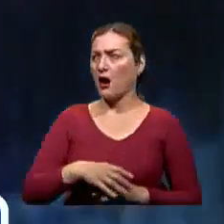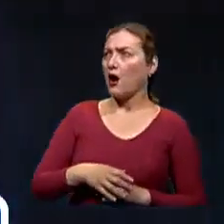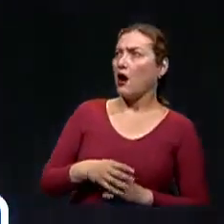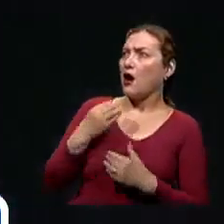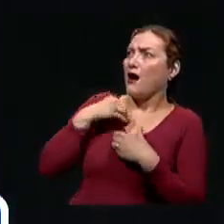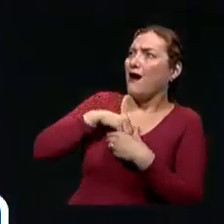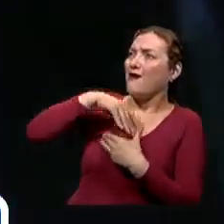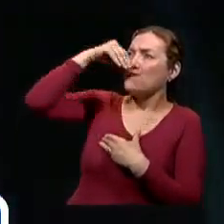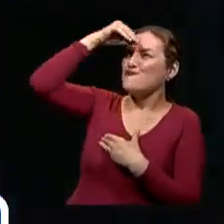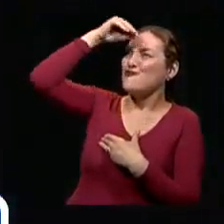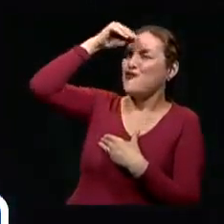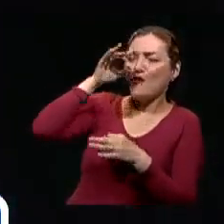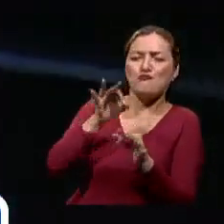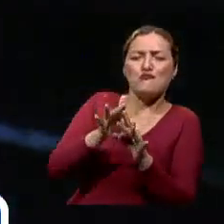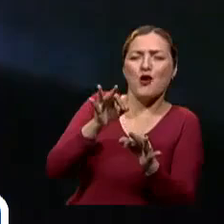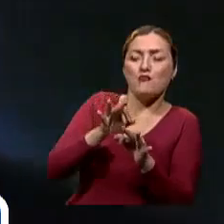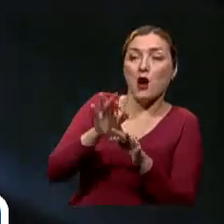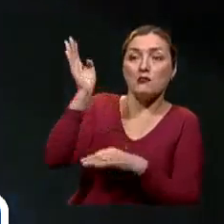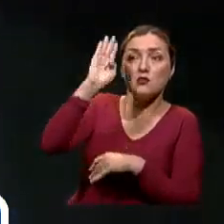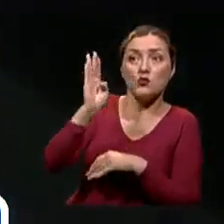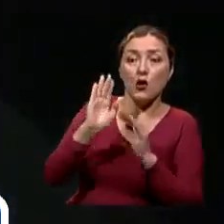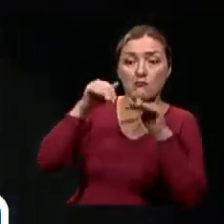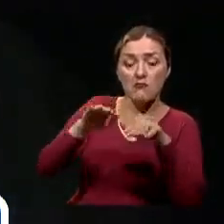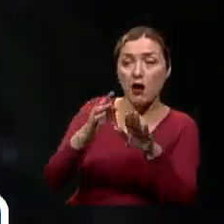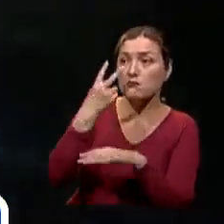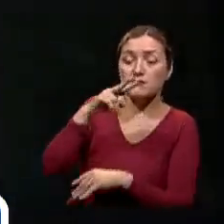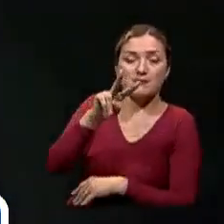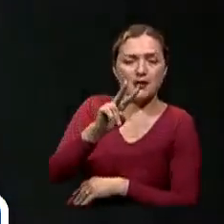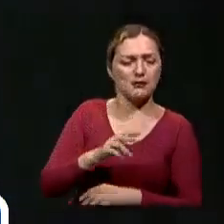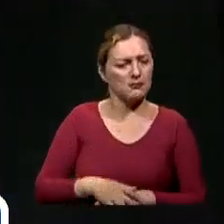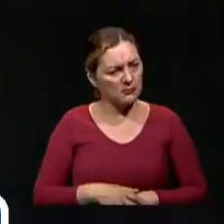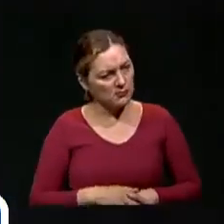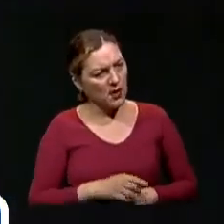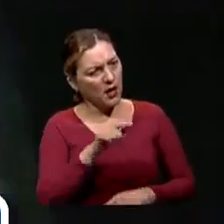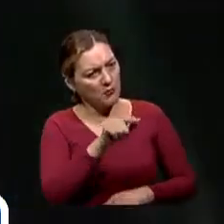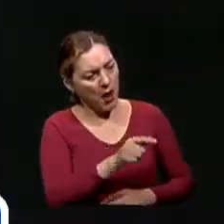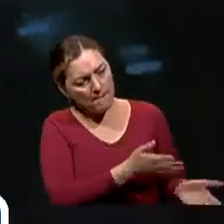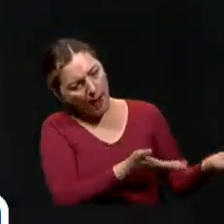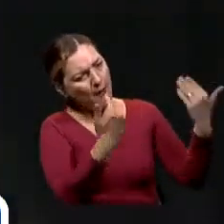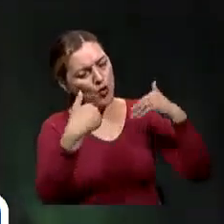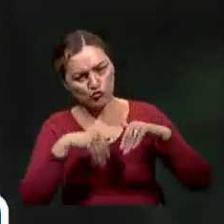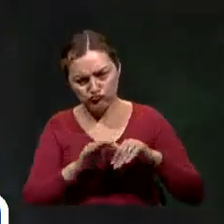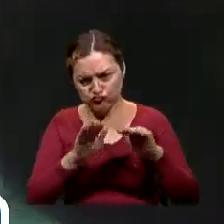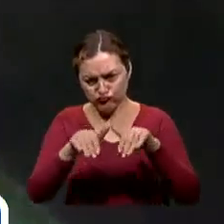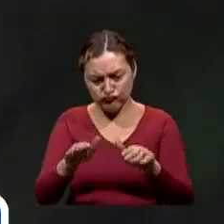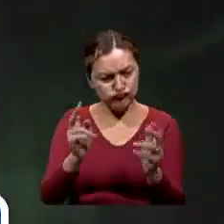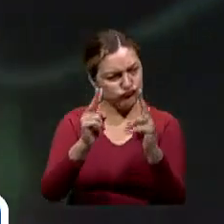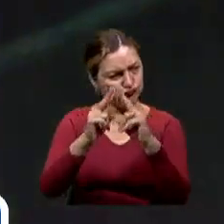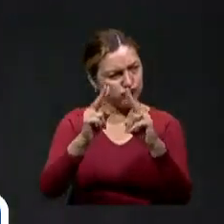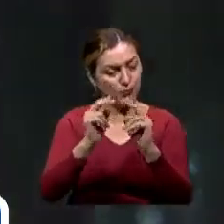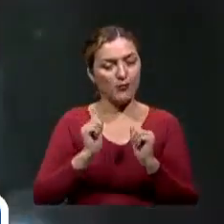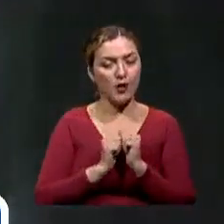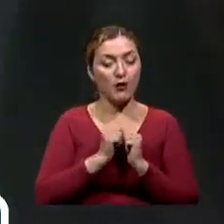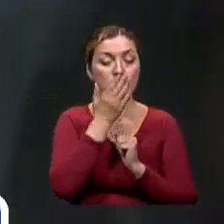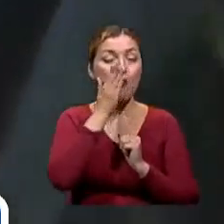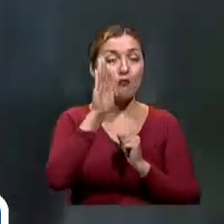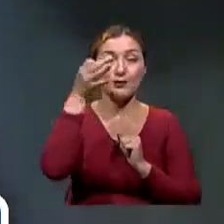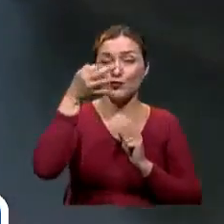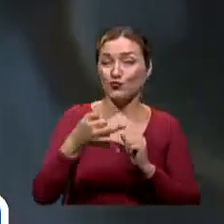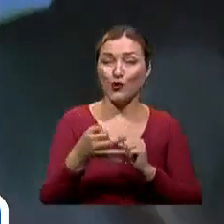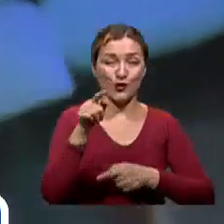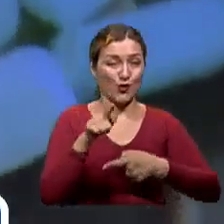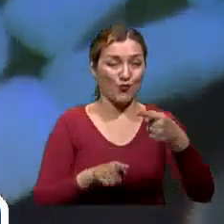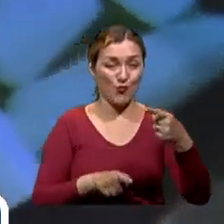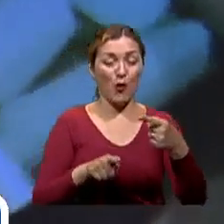interior de un pueblecito pequeño no habían visto nunca el mar, y el maestro les dice que los va a llevar al mar. Esa promesa no se puede cumplir, lamentablemente,